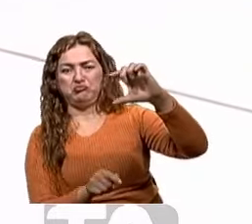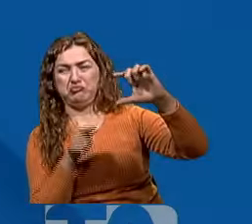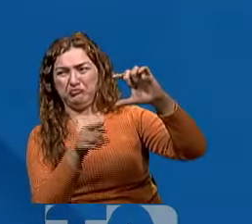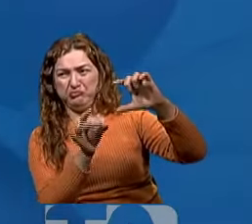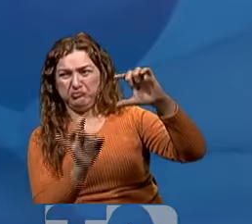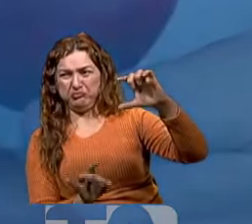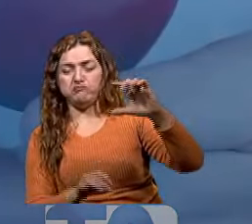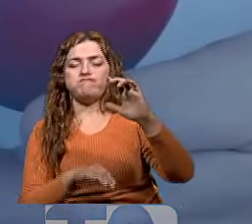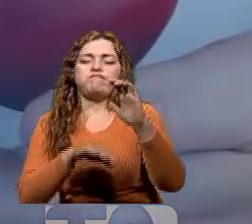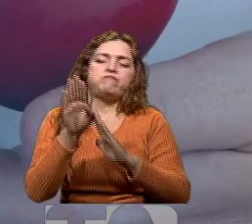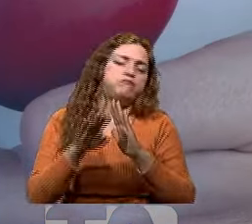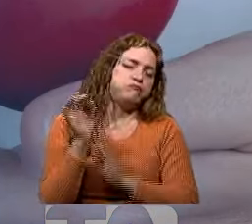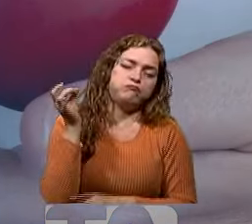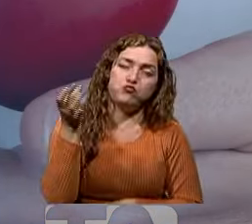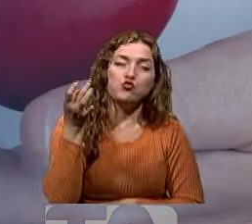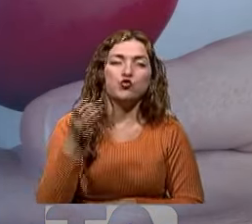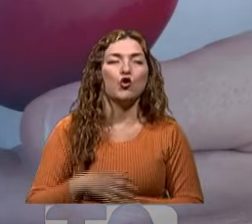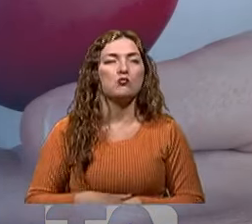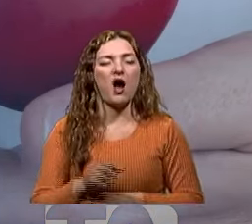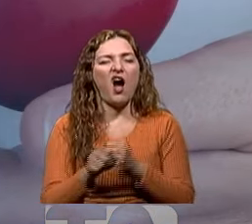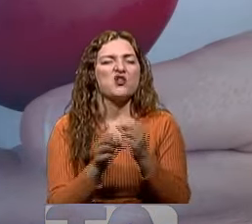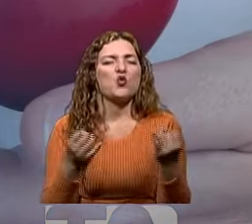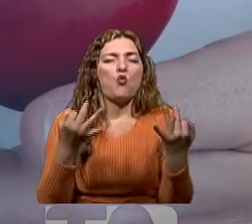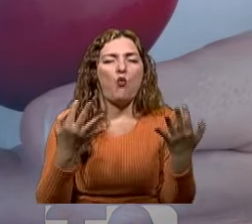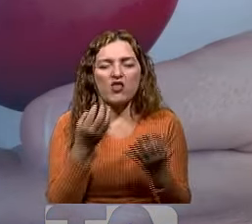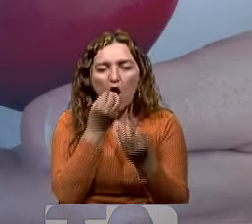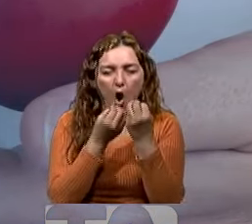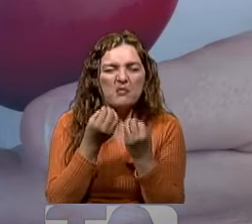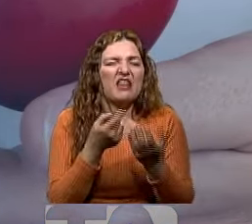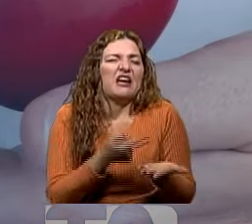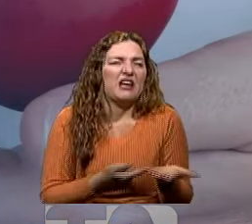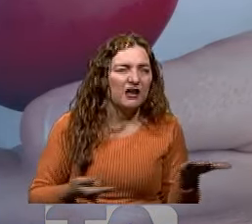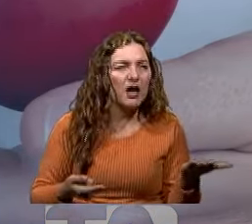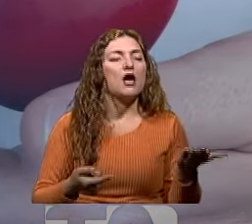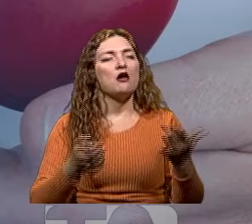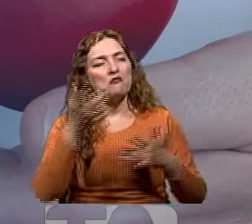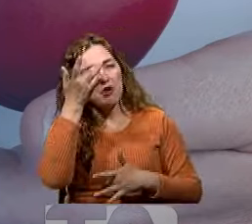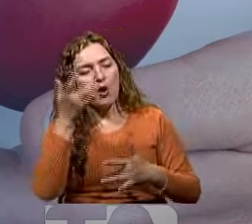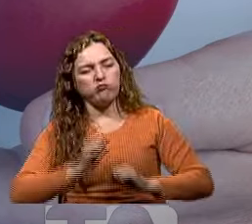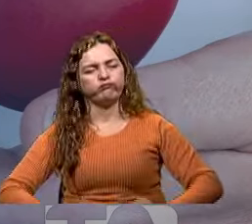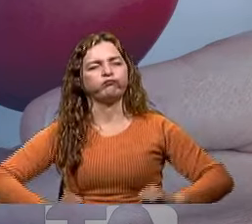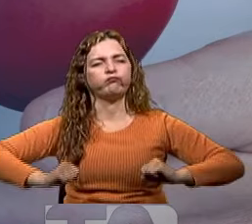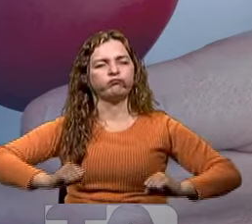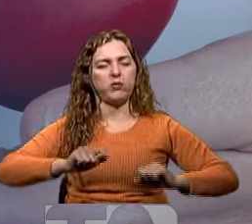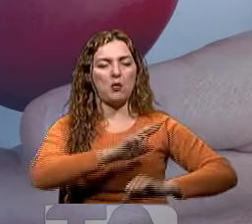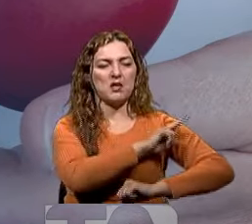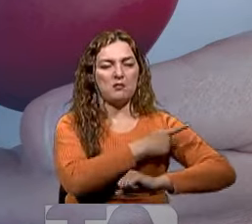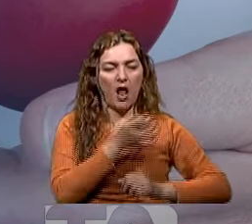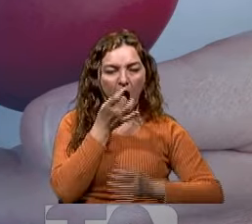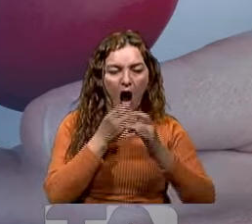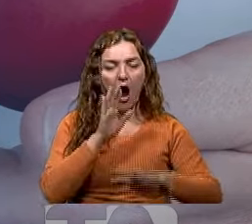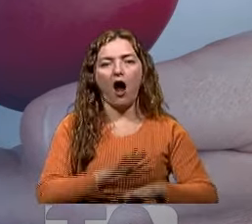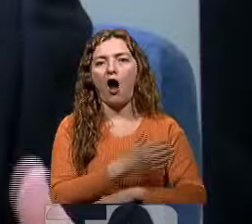cualquier edad. Asimismo, el tipo de alimentación, el exceso de peso, algunas afecciones médicas y ciertos suplementos son parte de las causas